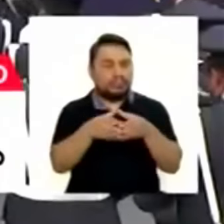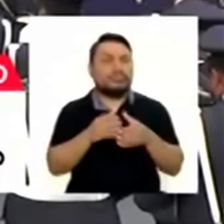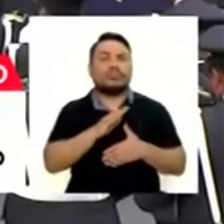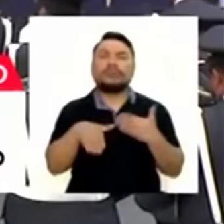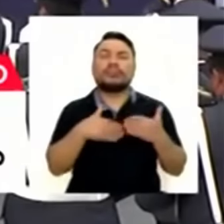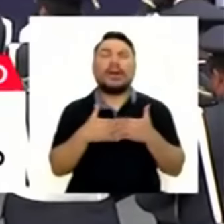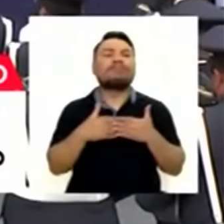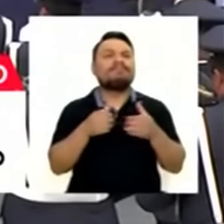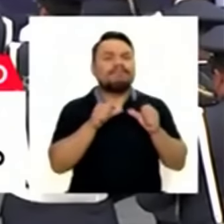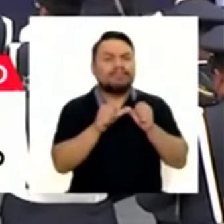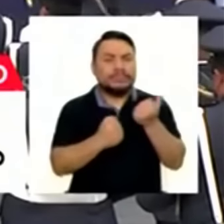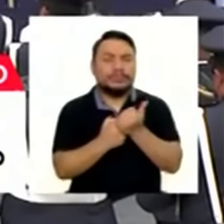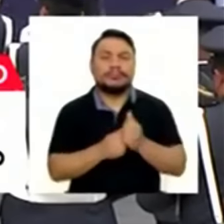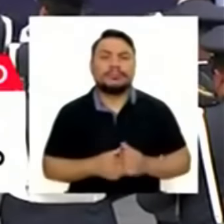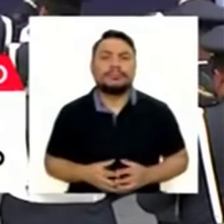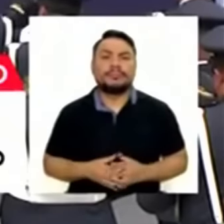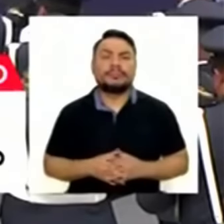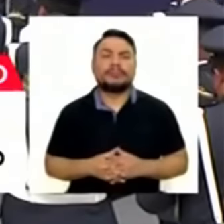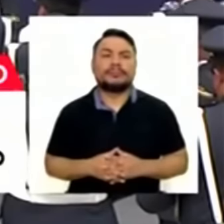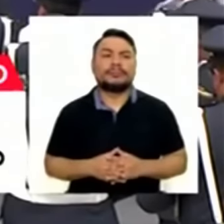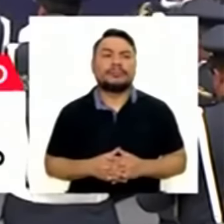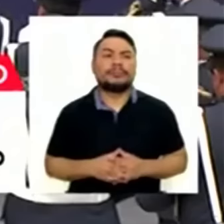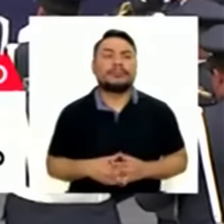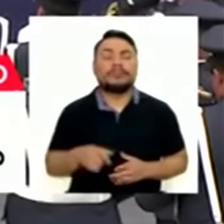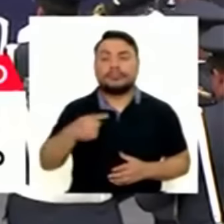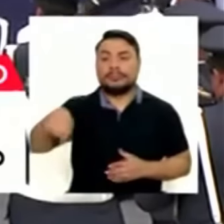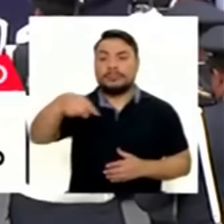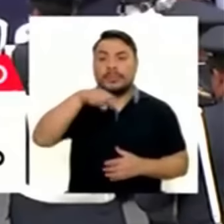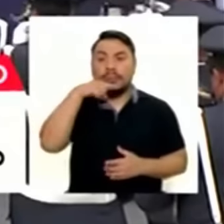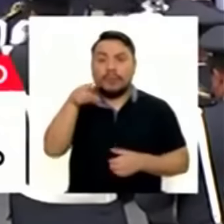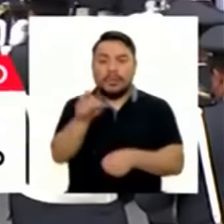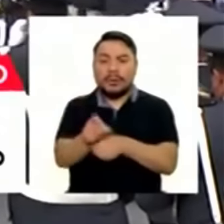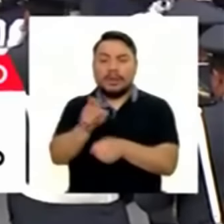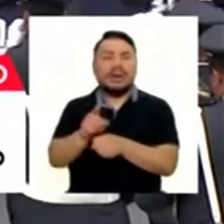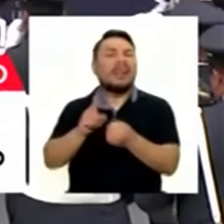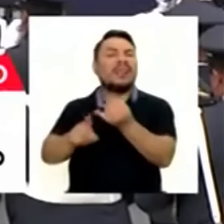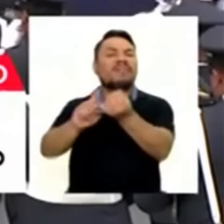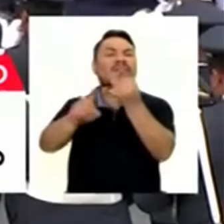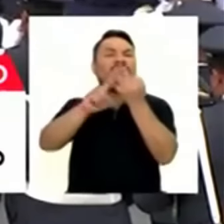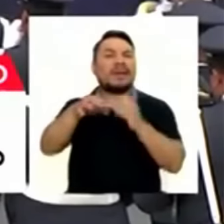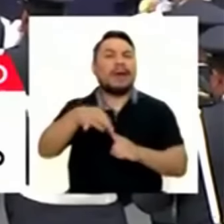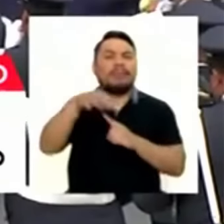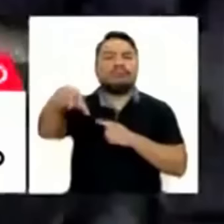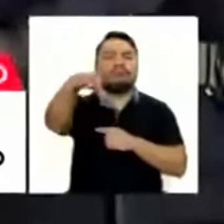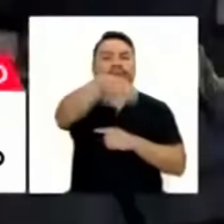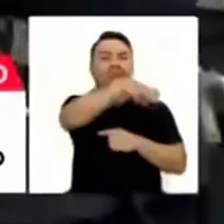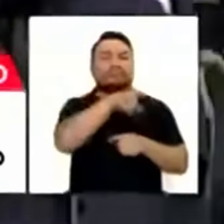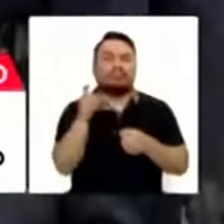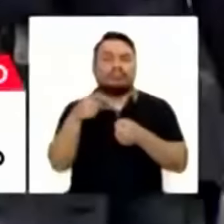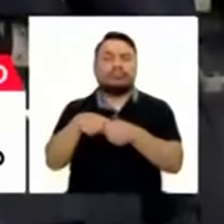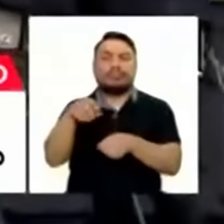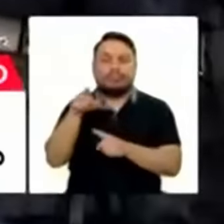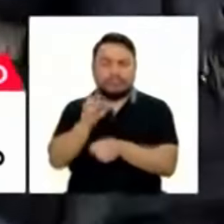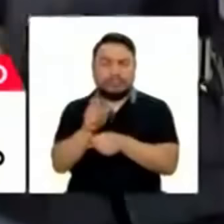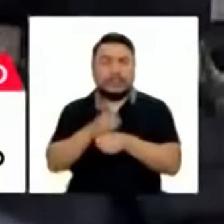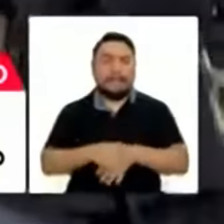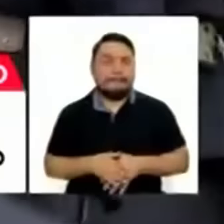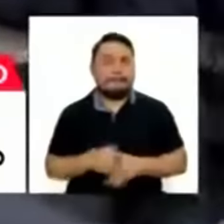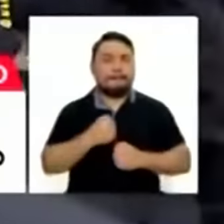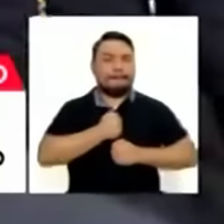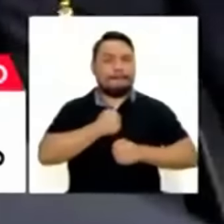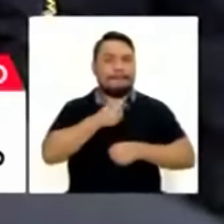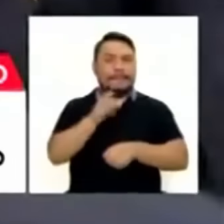competitividad. Ellas son preparadas en diversas e importantes especialidades. especialidades se reciben como instrucción militar